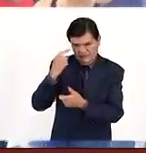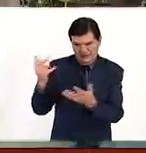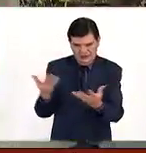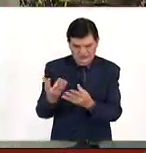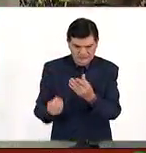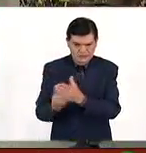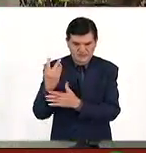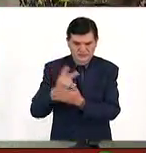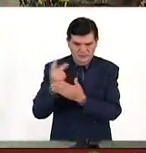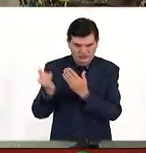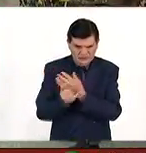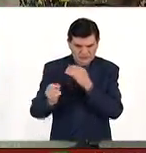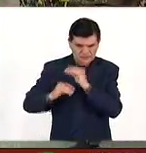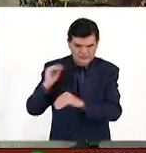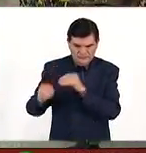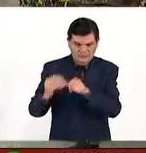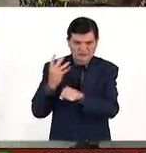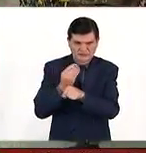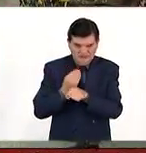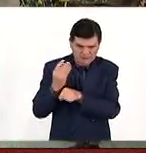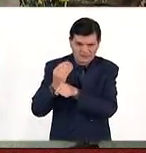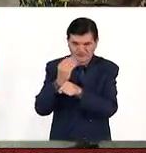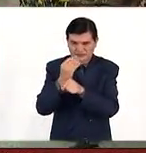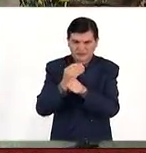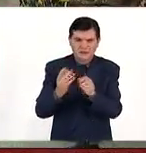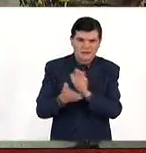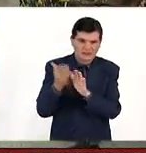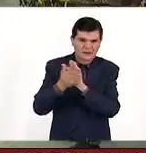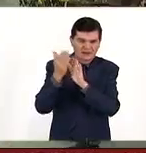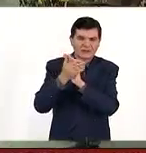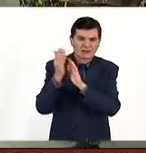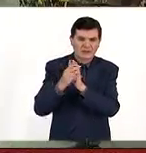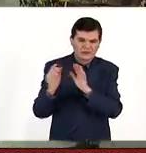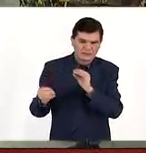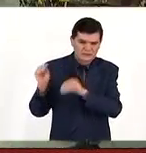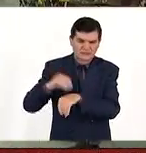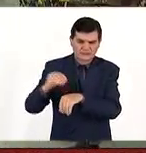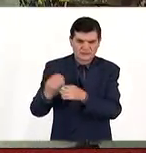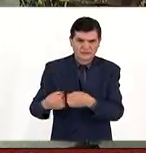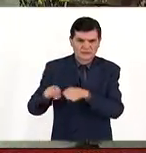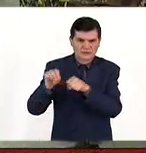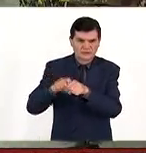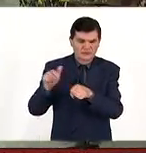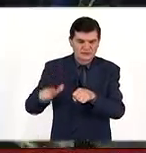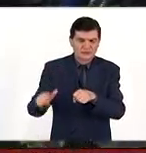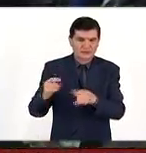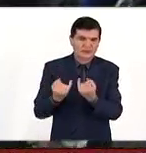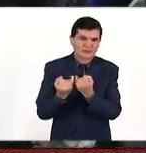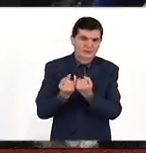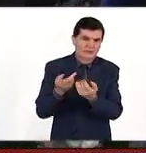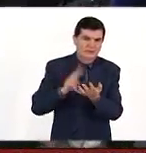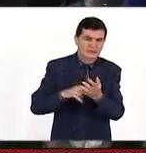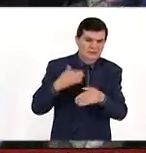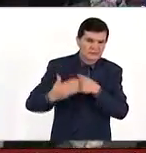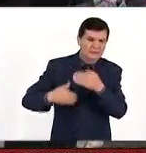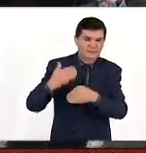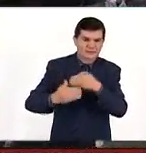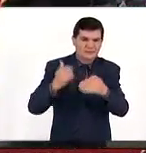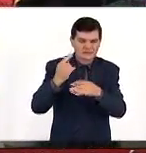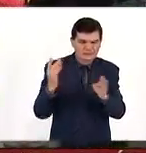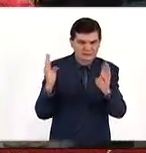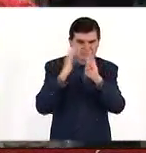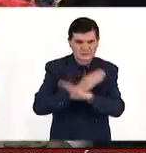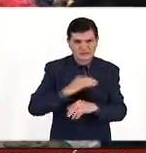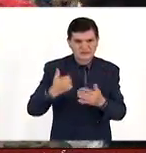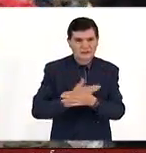proyectos de infraestructura reconstruir por supuesto reconstruir el tejido social que está descompuesto un proceso de reconciliación